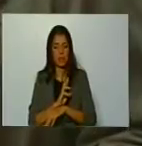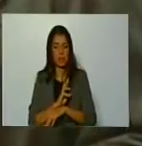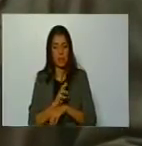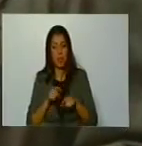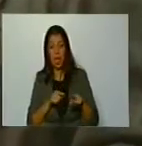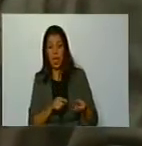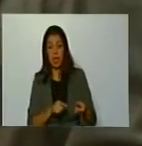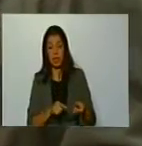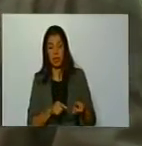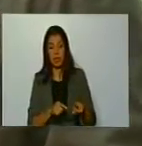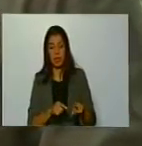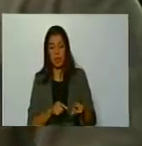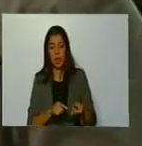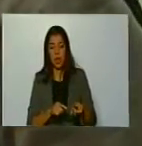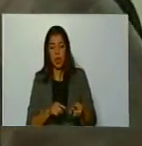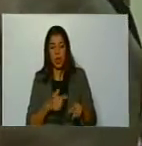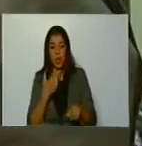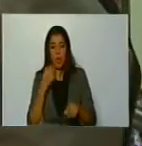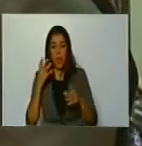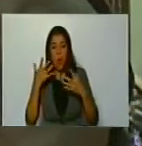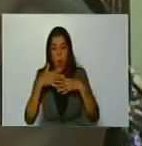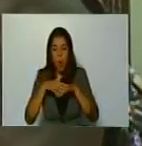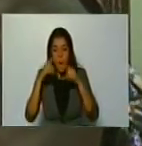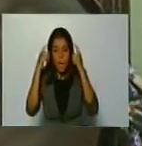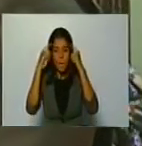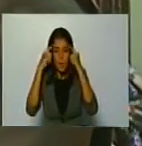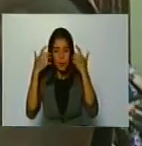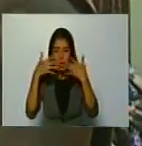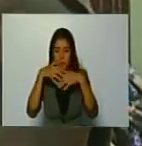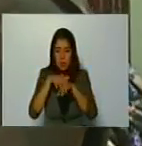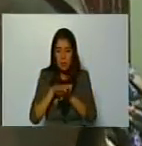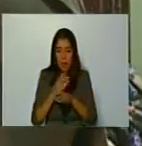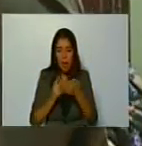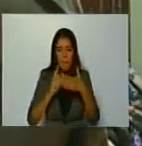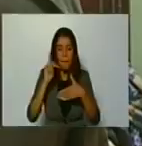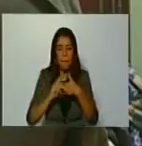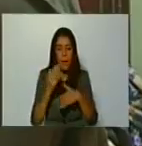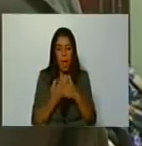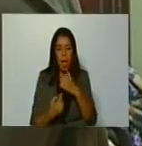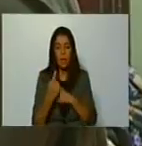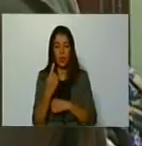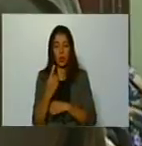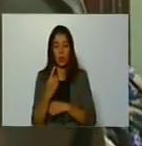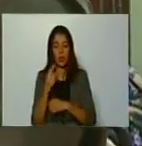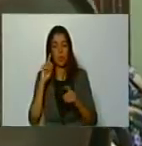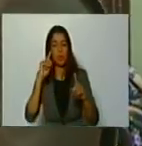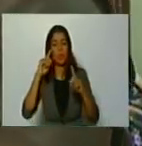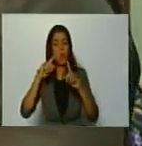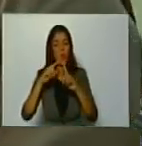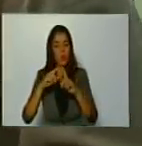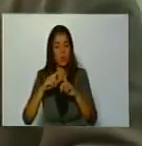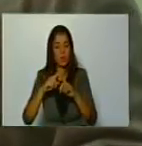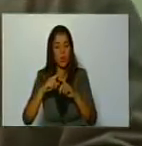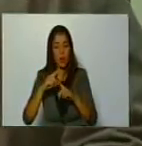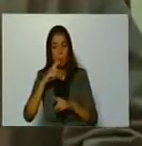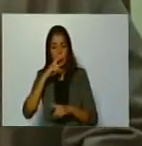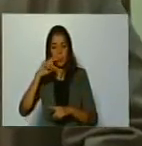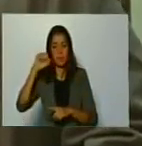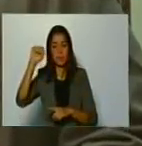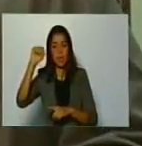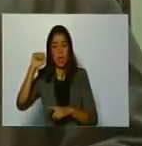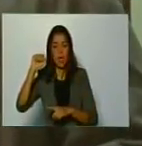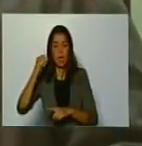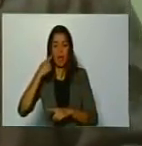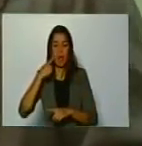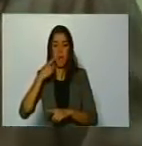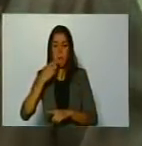hacerlos de pensamiento único y volverlos al plan original. Buscar la salida de este régimen que para ellos no